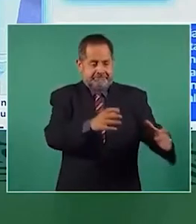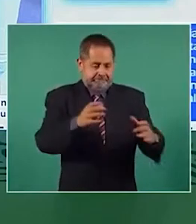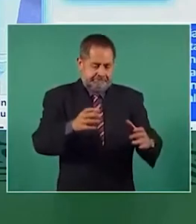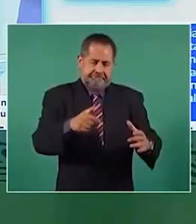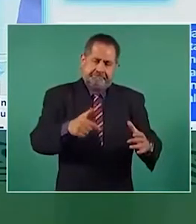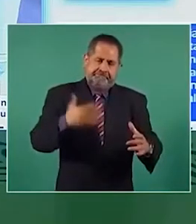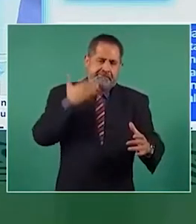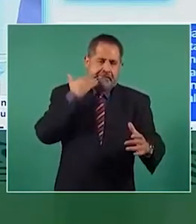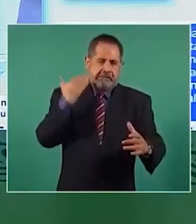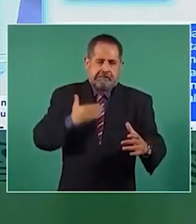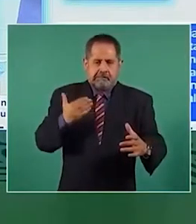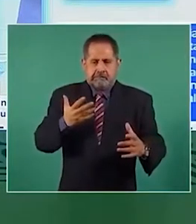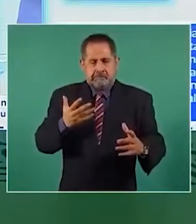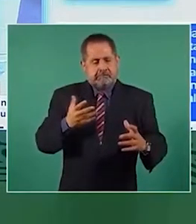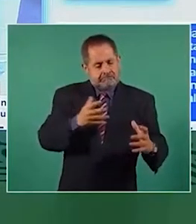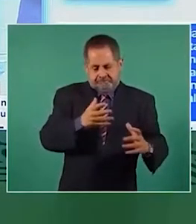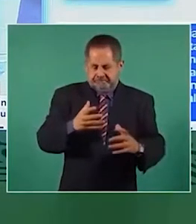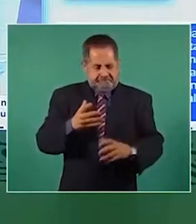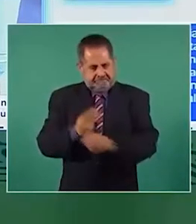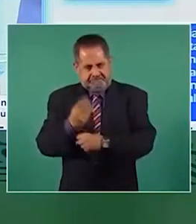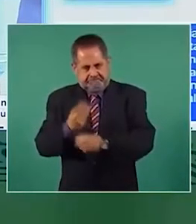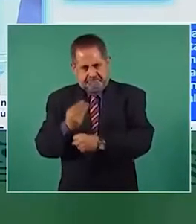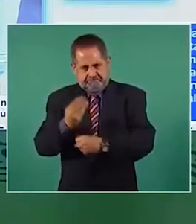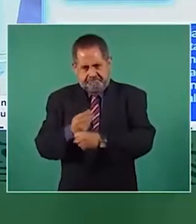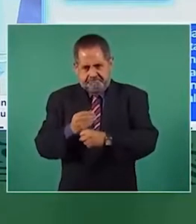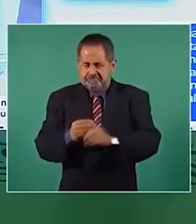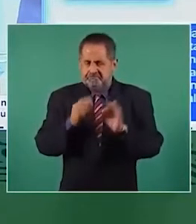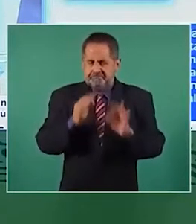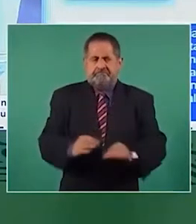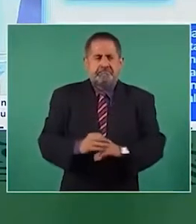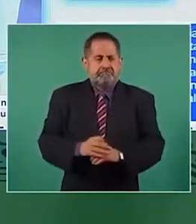los cilindros, estos son los que estamos entregando.